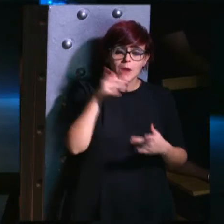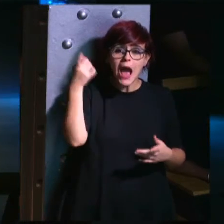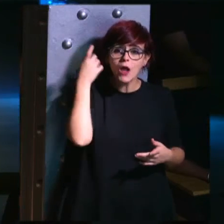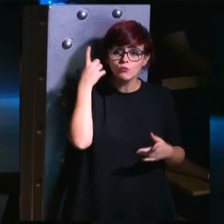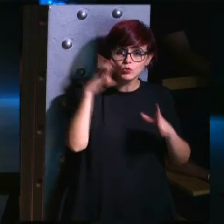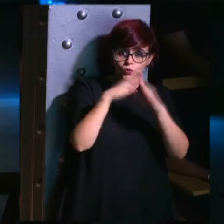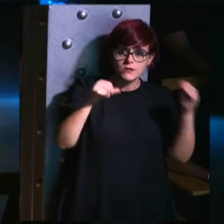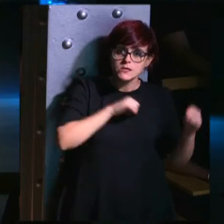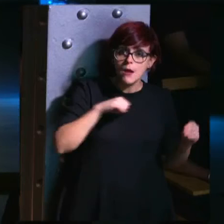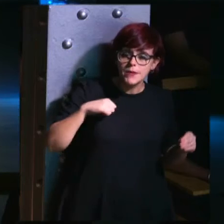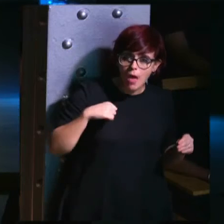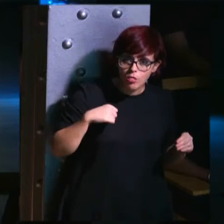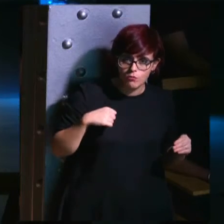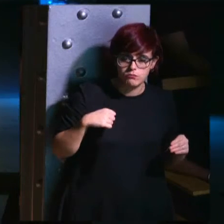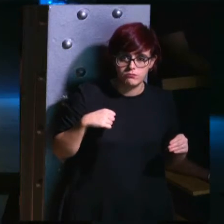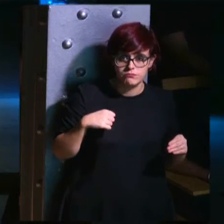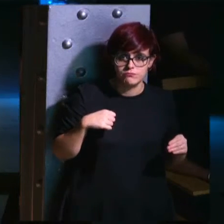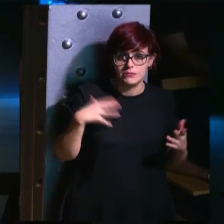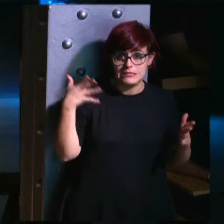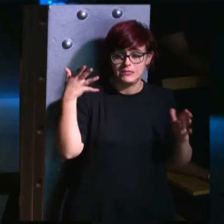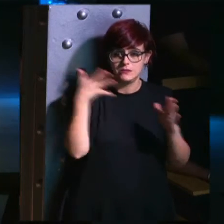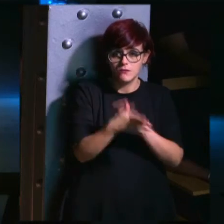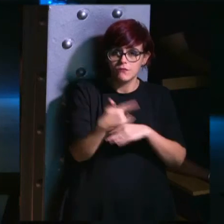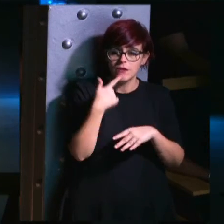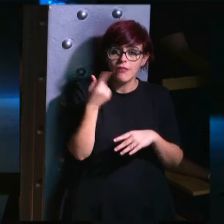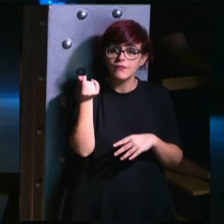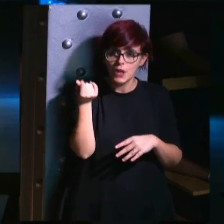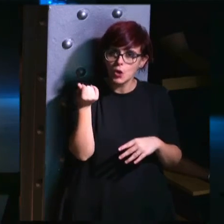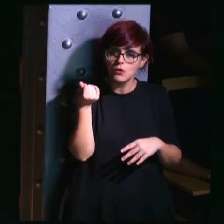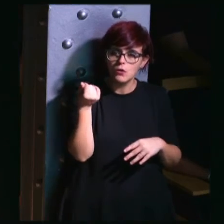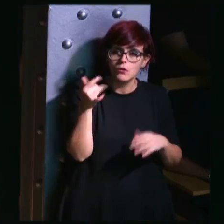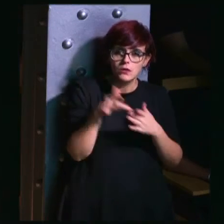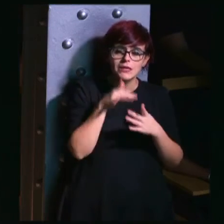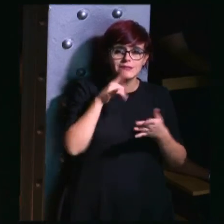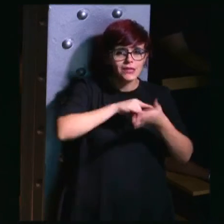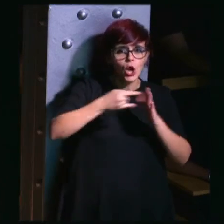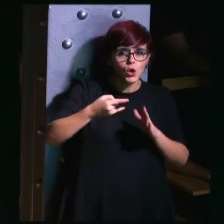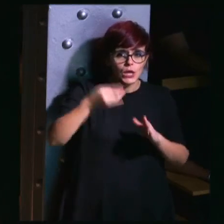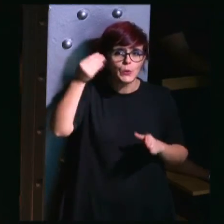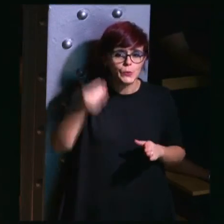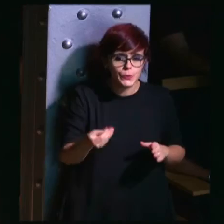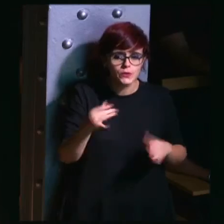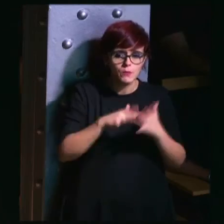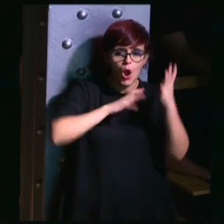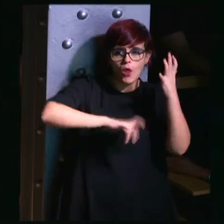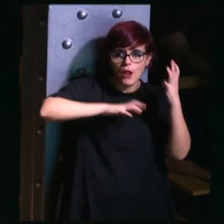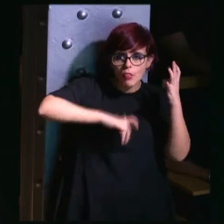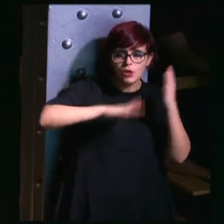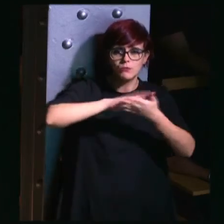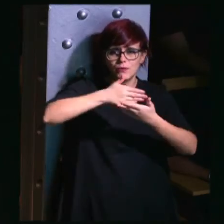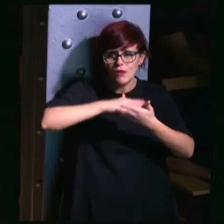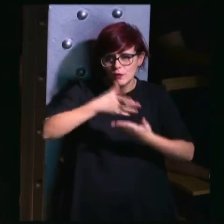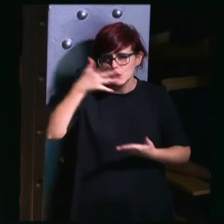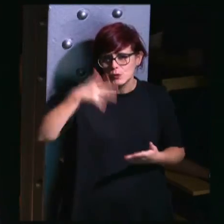de una universidad privada, que son alumnos pudientes, que tienen las últimas tecnologías y los últimos ordenadores, los últimos portátiles y